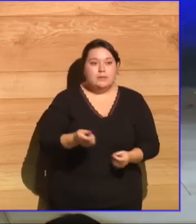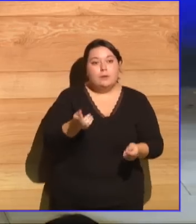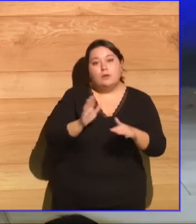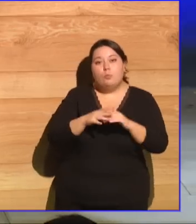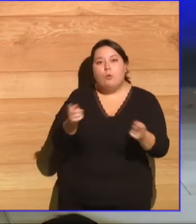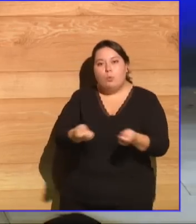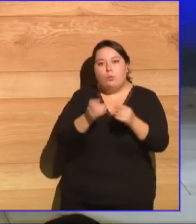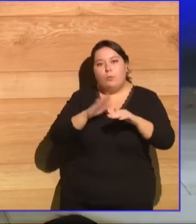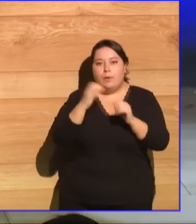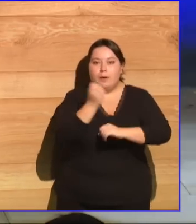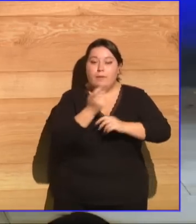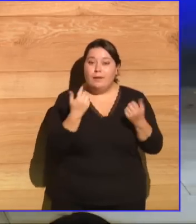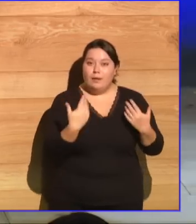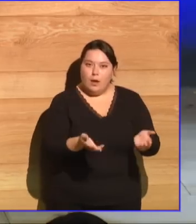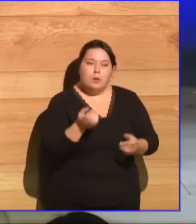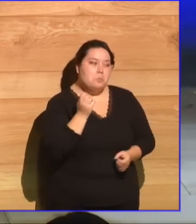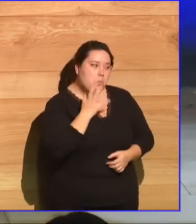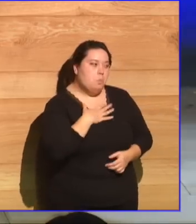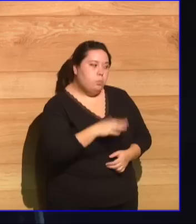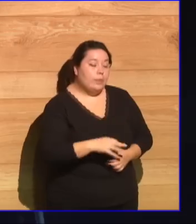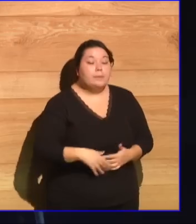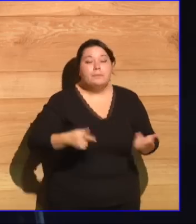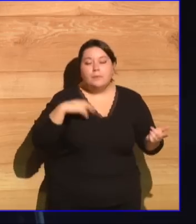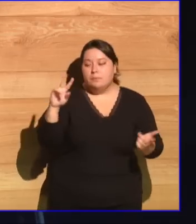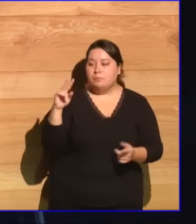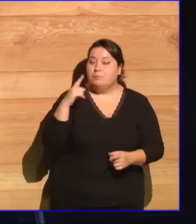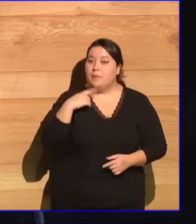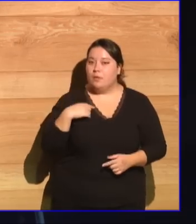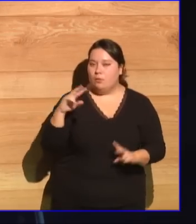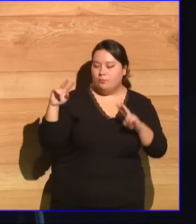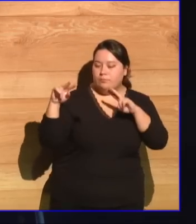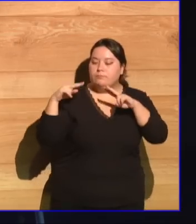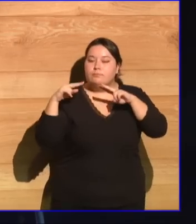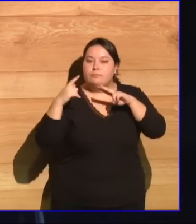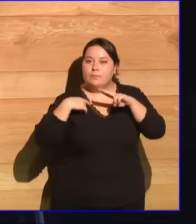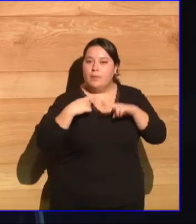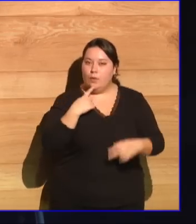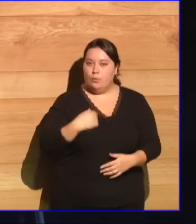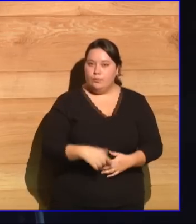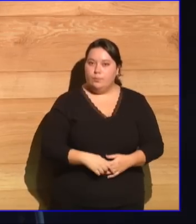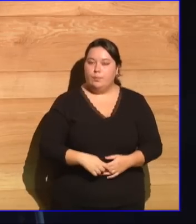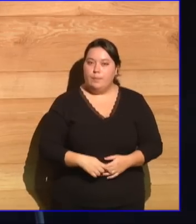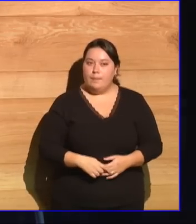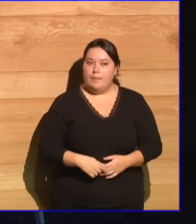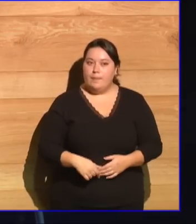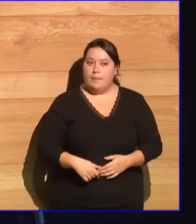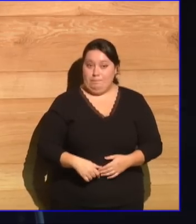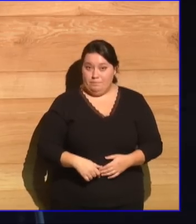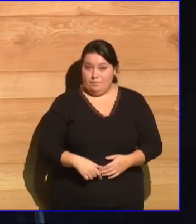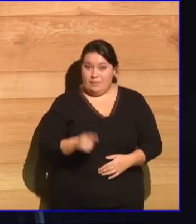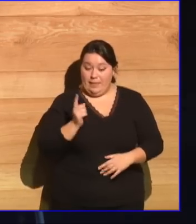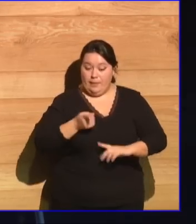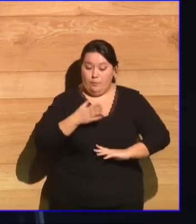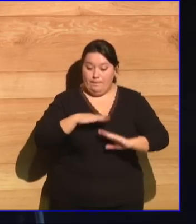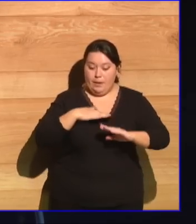Y me dijo, Muy probablemente. mirándome a la cara, analizando la mirada, me dijo, Steven Spielberg, para